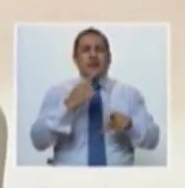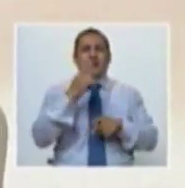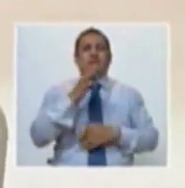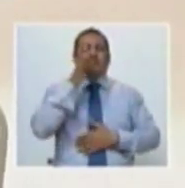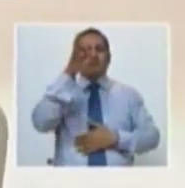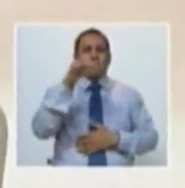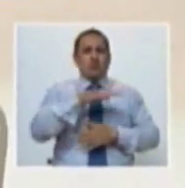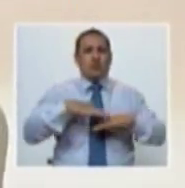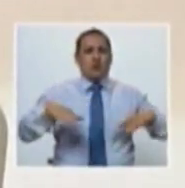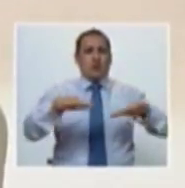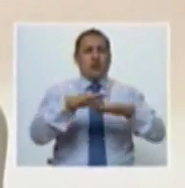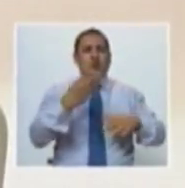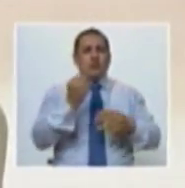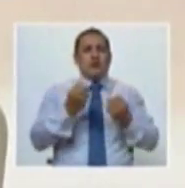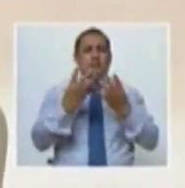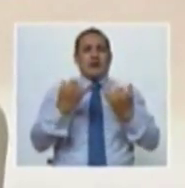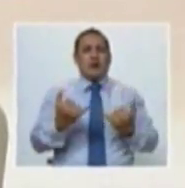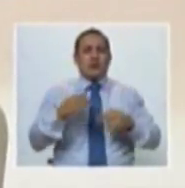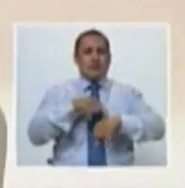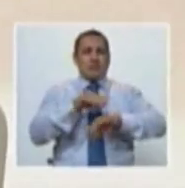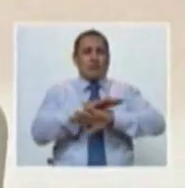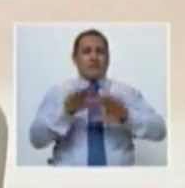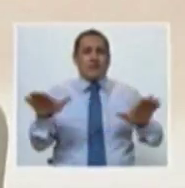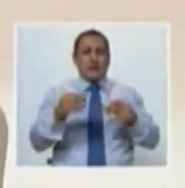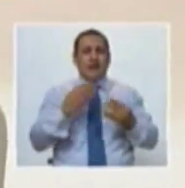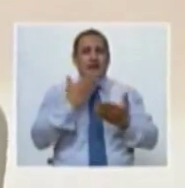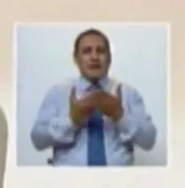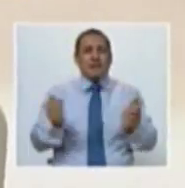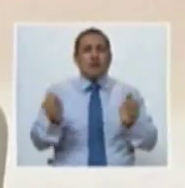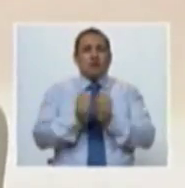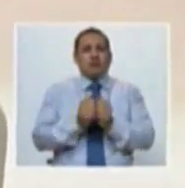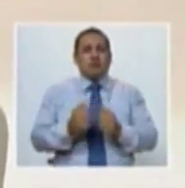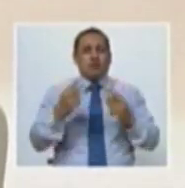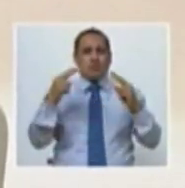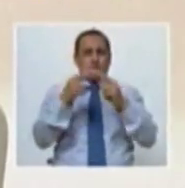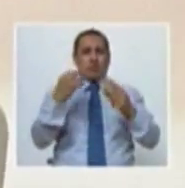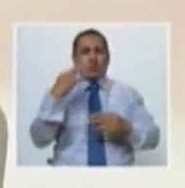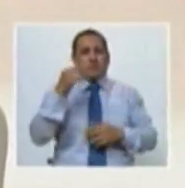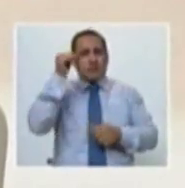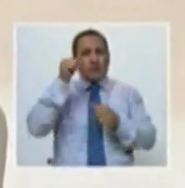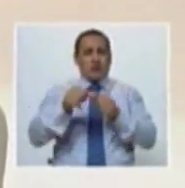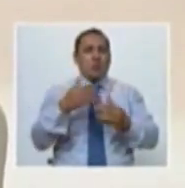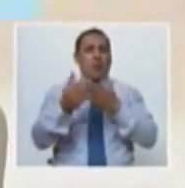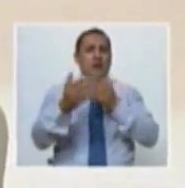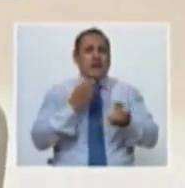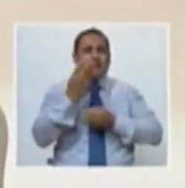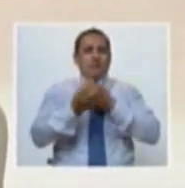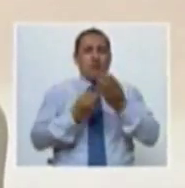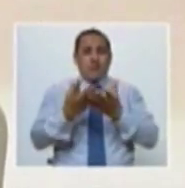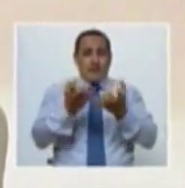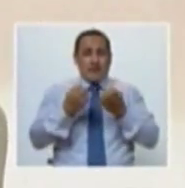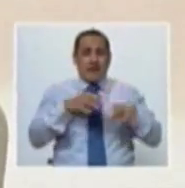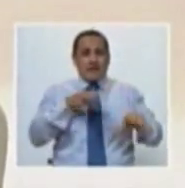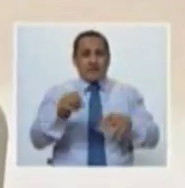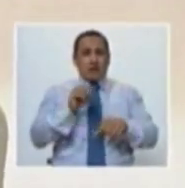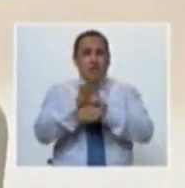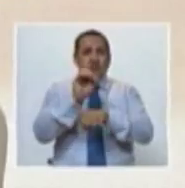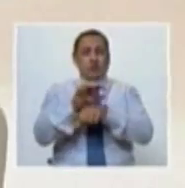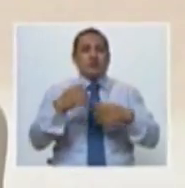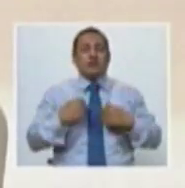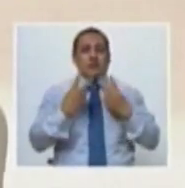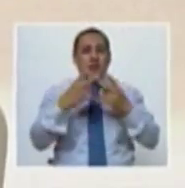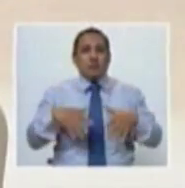futuros ciudadanos. Con eso llegamos al final. Gracias por haber estado con nosotros. Nos vamos como siempre recordándoles que cualquier comentario, sugerencia que ustedes